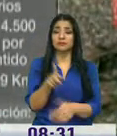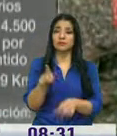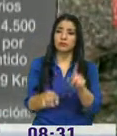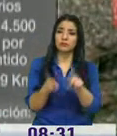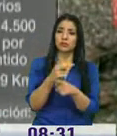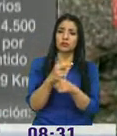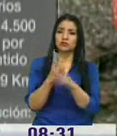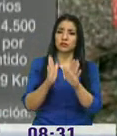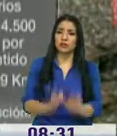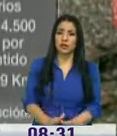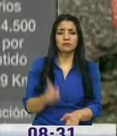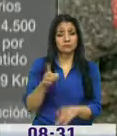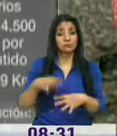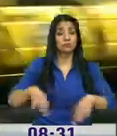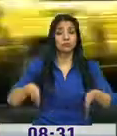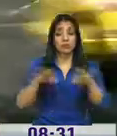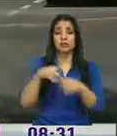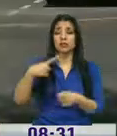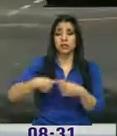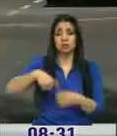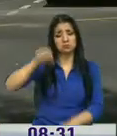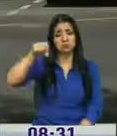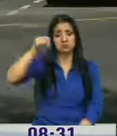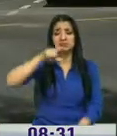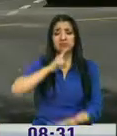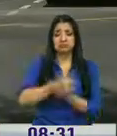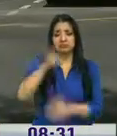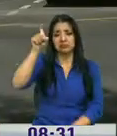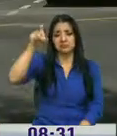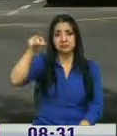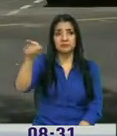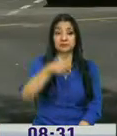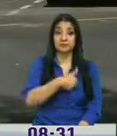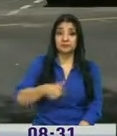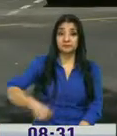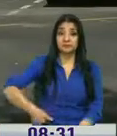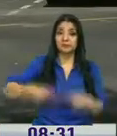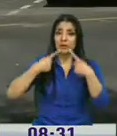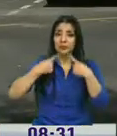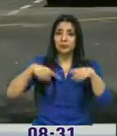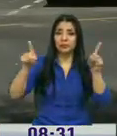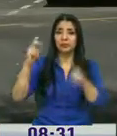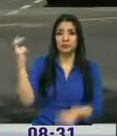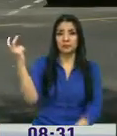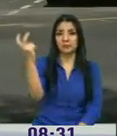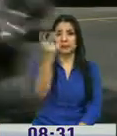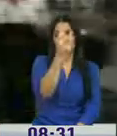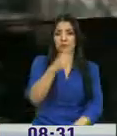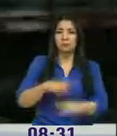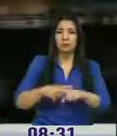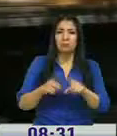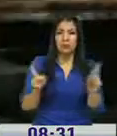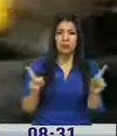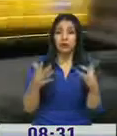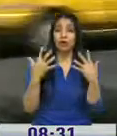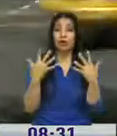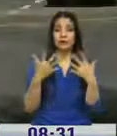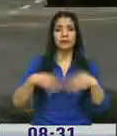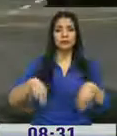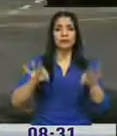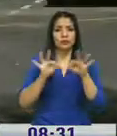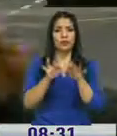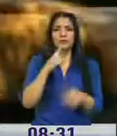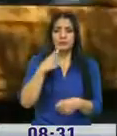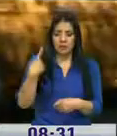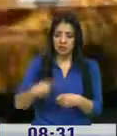como fundamental para la urbe. El señor presidente de la República anuncia el metroférico. Eso me parece una obra muy importante y muy